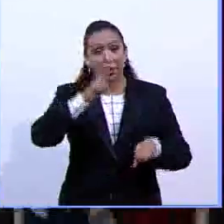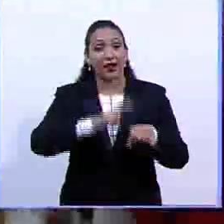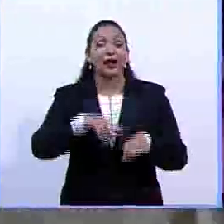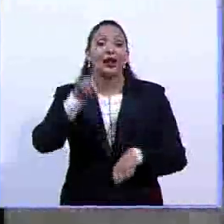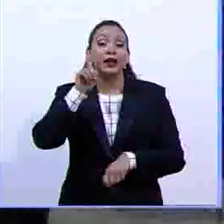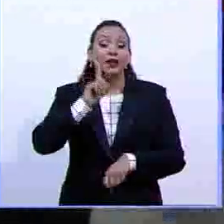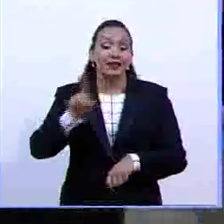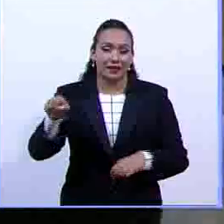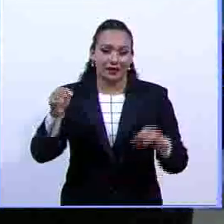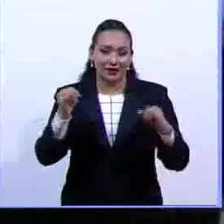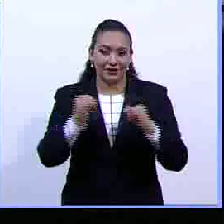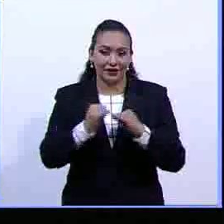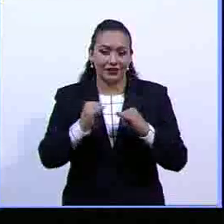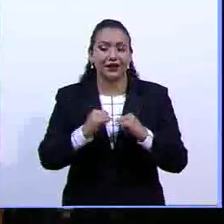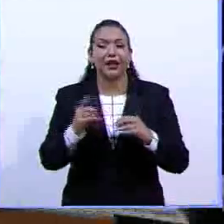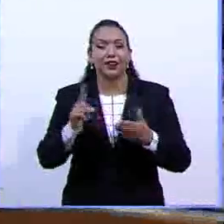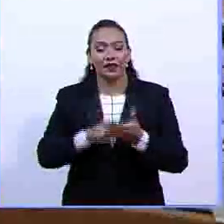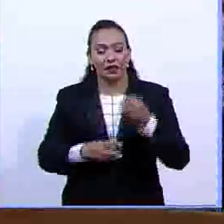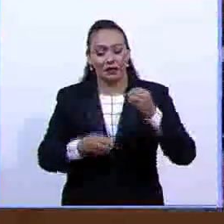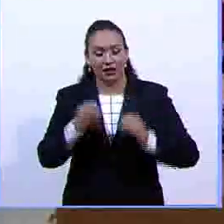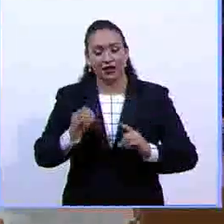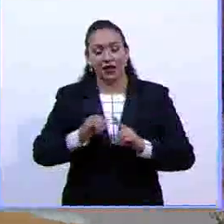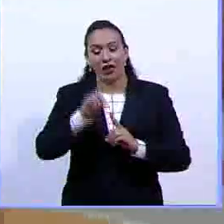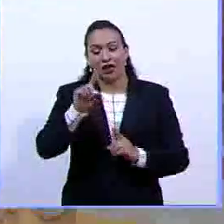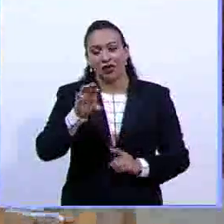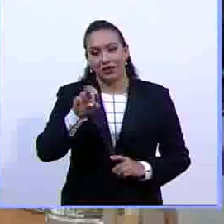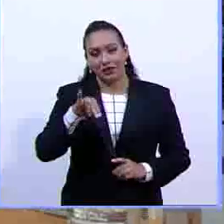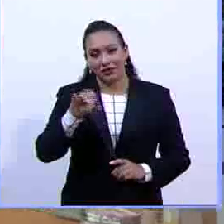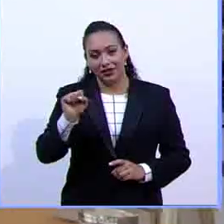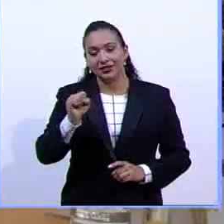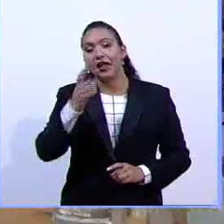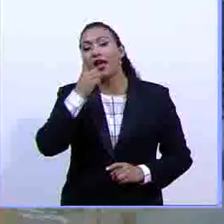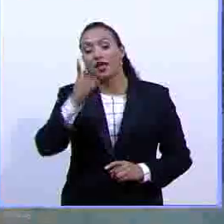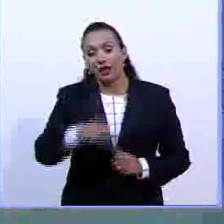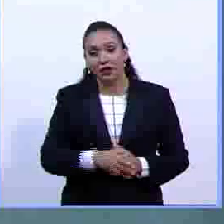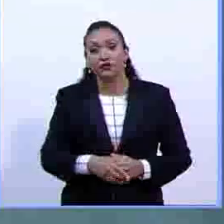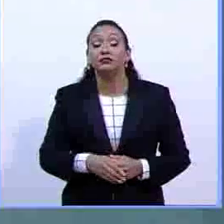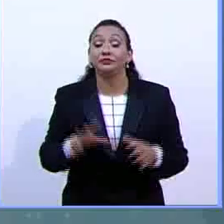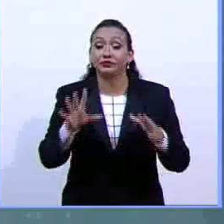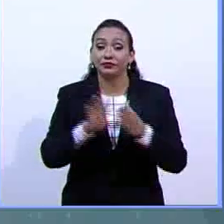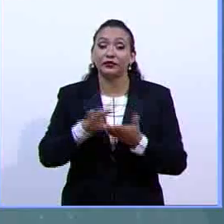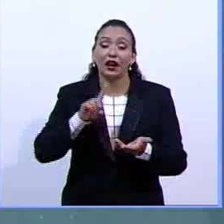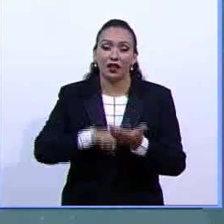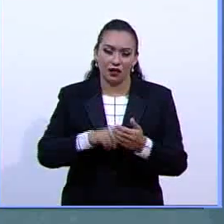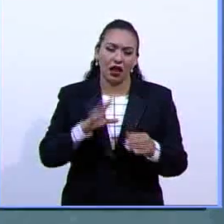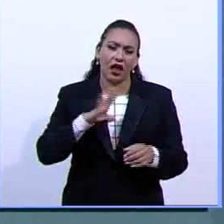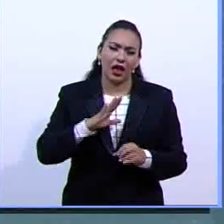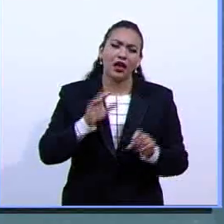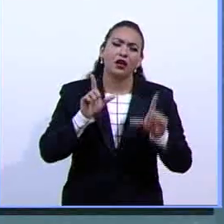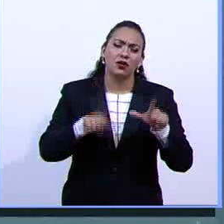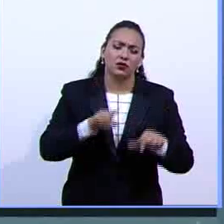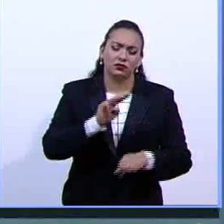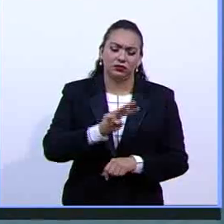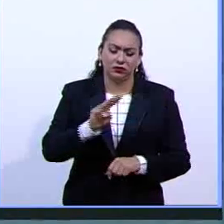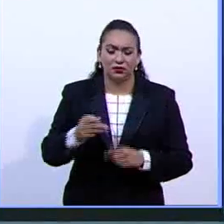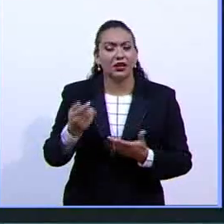Relaciones Interinstitucionales de la Suprema Corte, Denise Lara, explicó el contenido del micrositio con jurisprudencia de tribunales iberoamericanos en materia